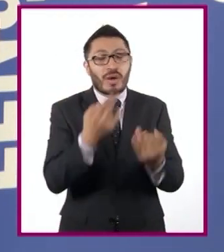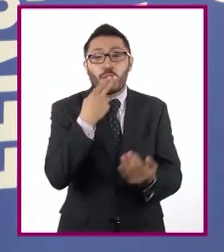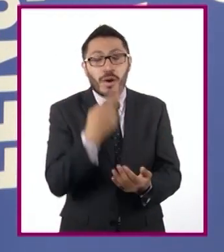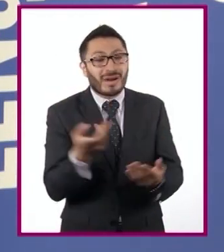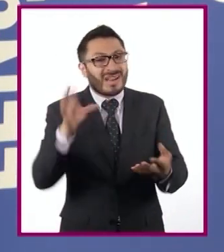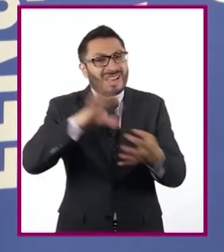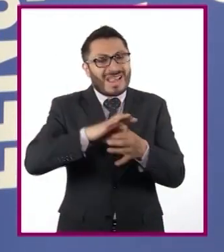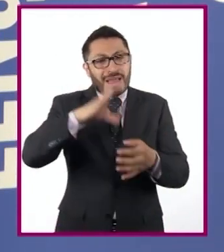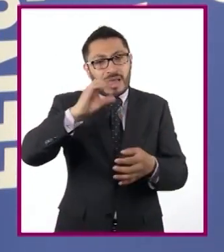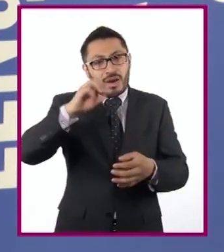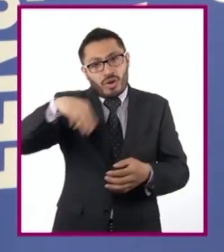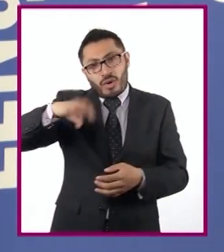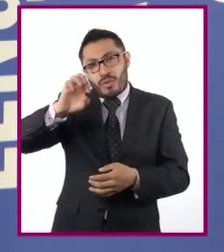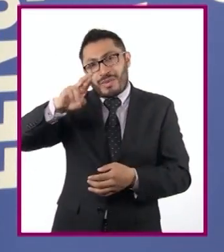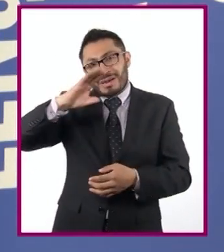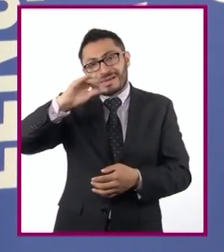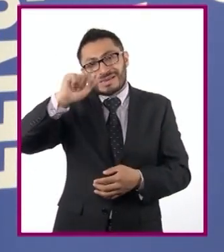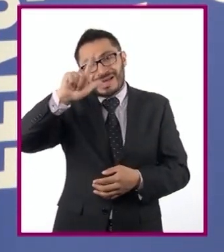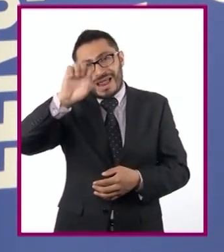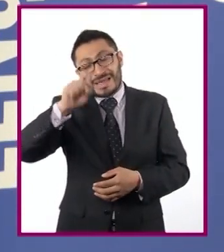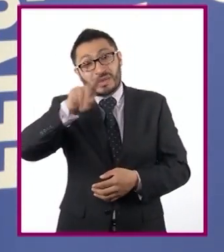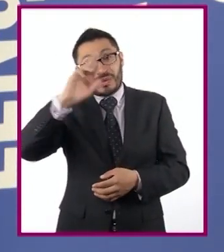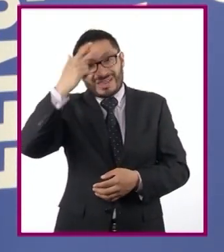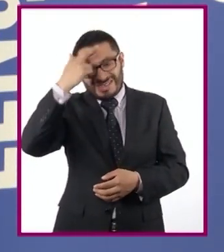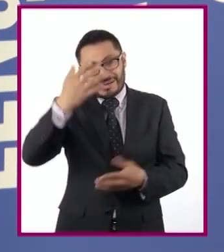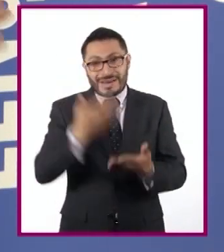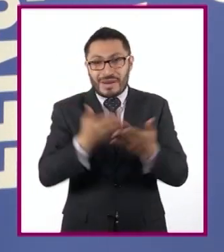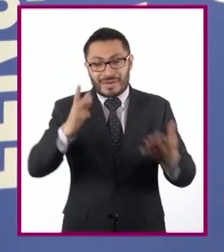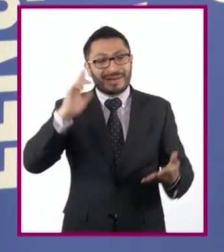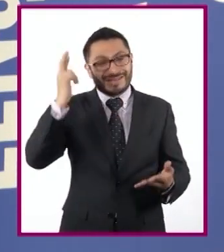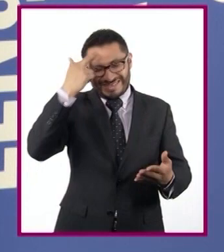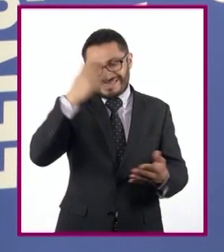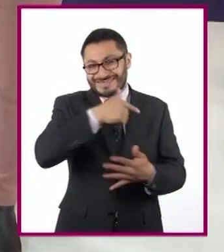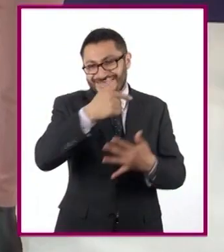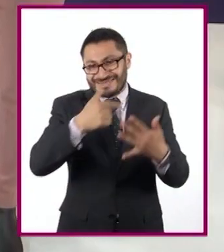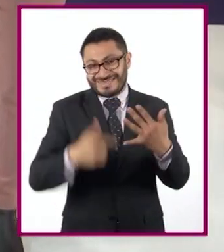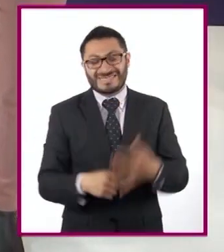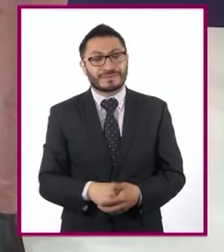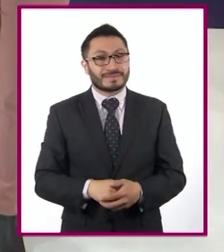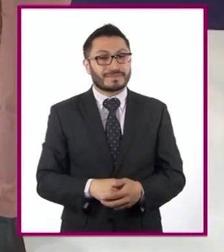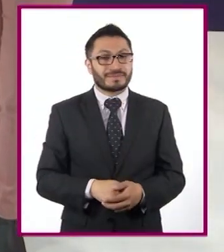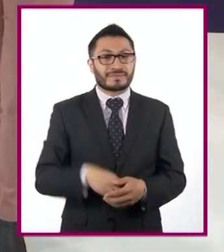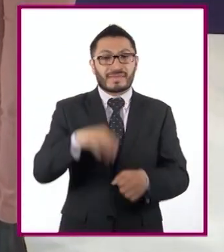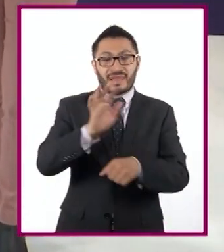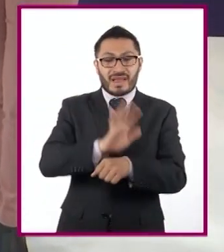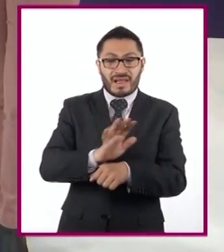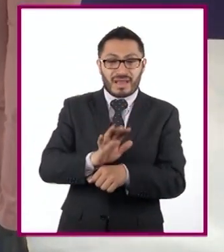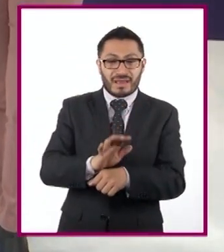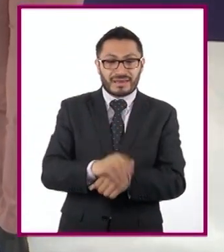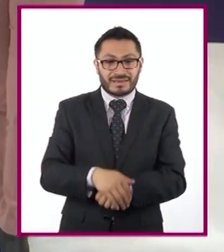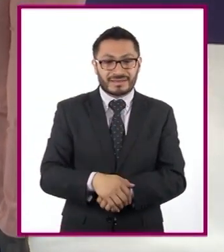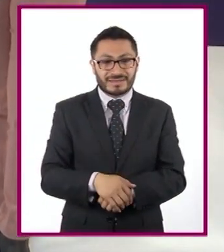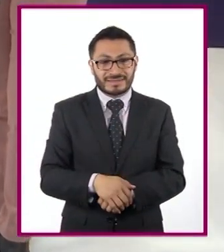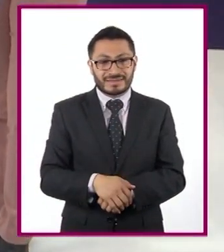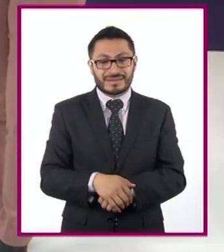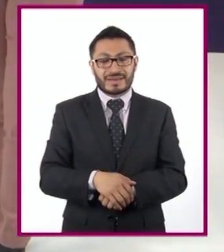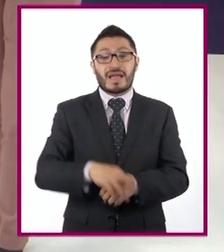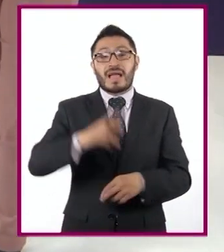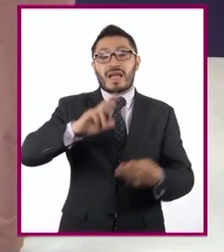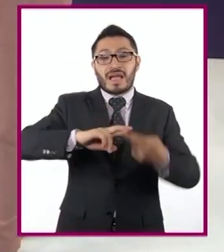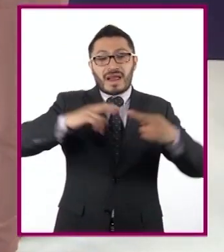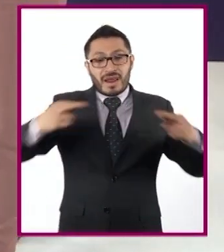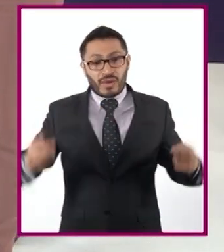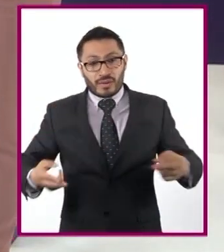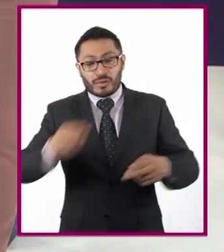los comerciales que recuerden. Hagamos un recuento de ellas. ¿Qué les parece? El símil es un recurso que nos permite